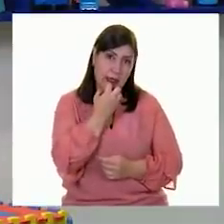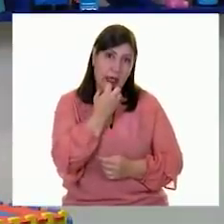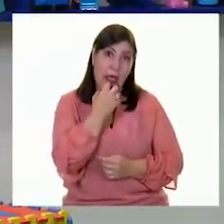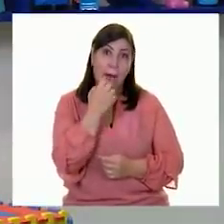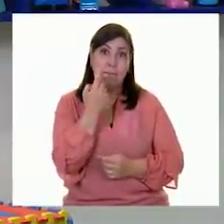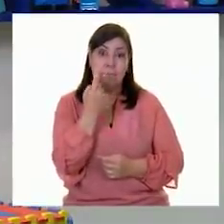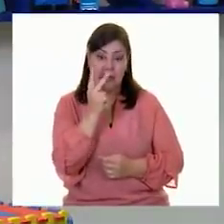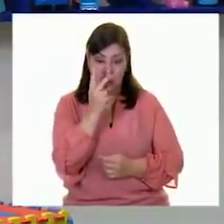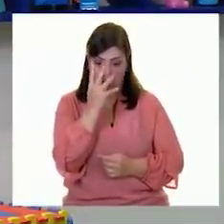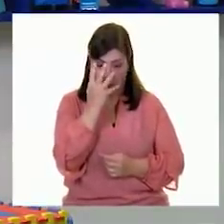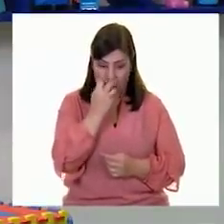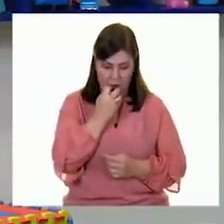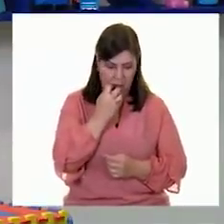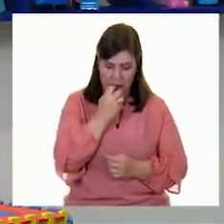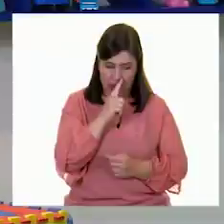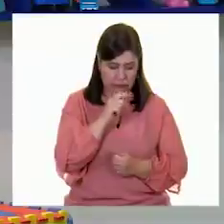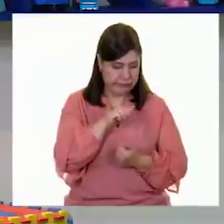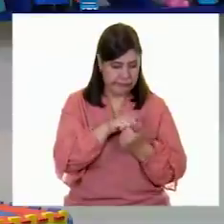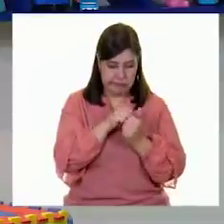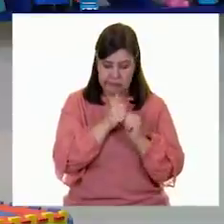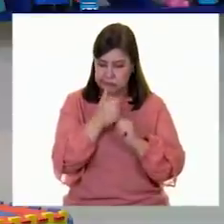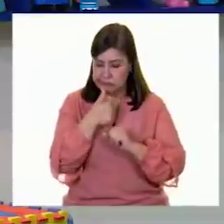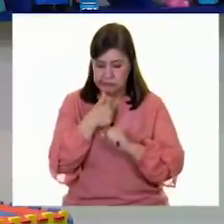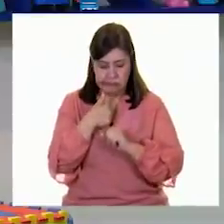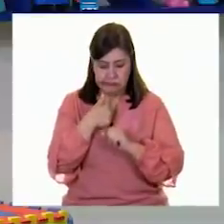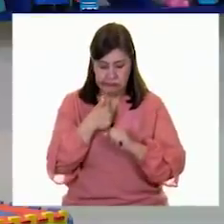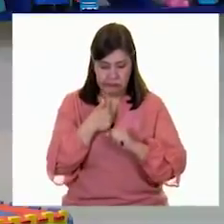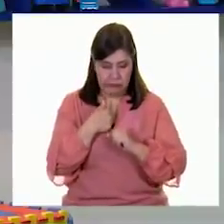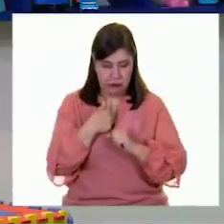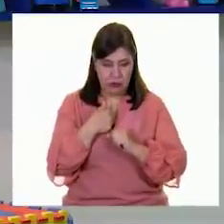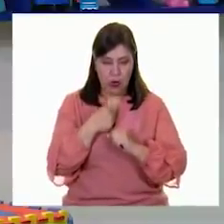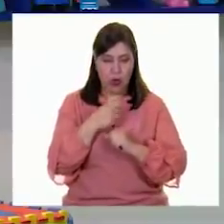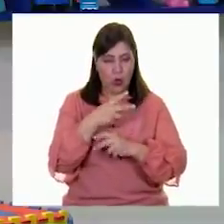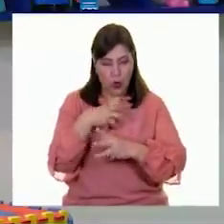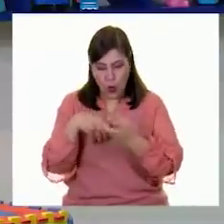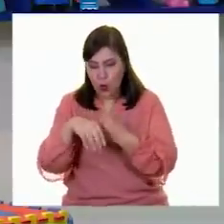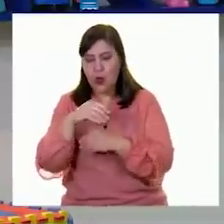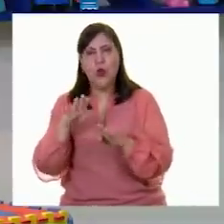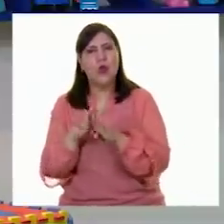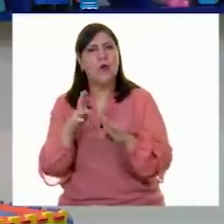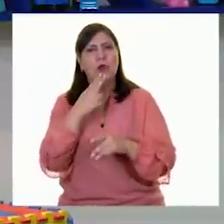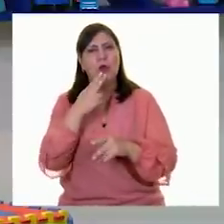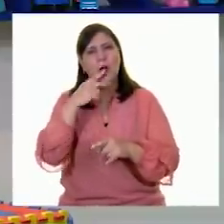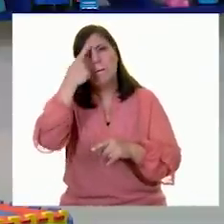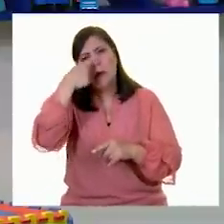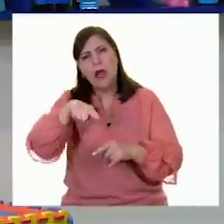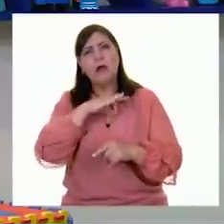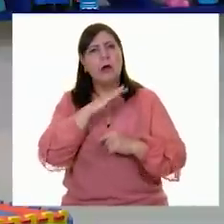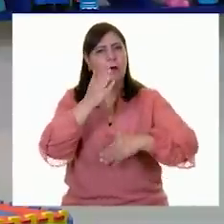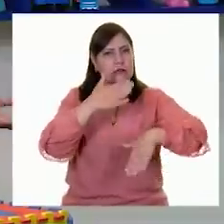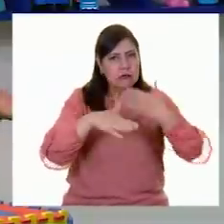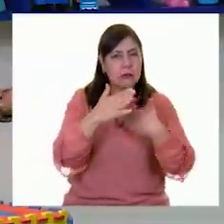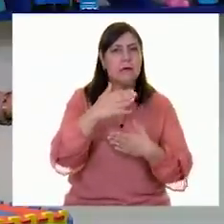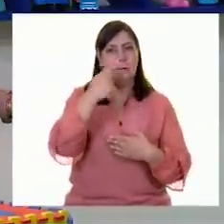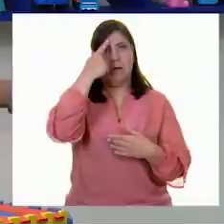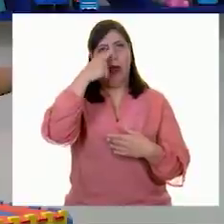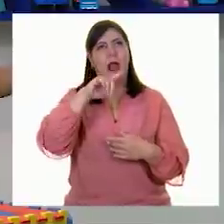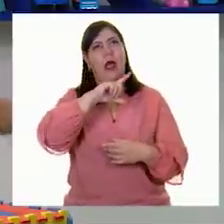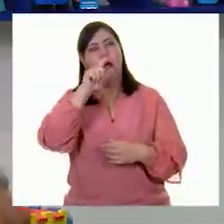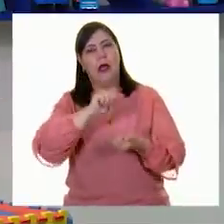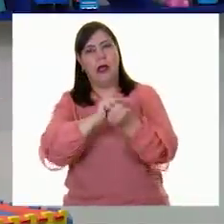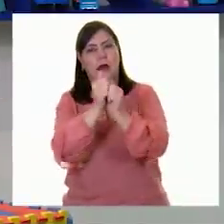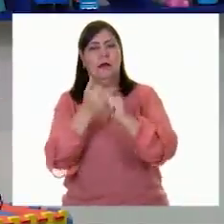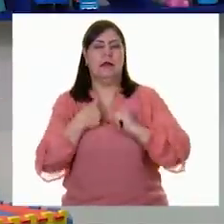a dirigir de manera constructiva esa emoción para superarla y después regresar a un estado de